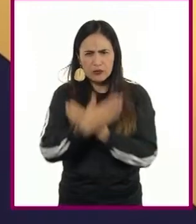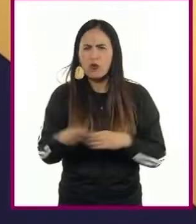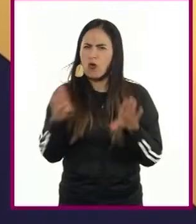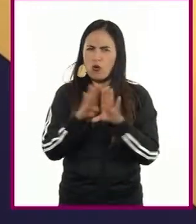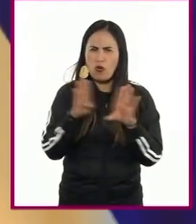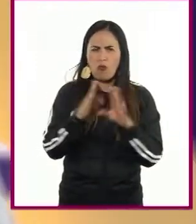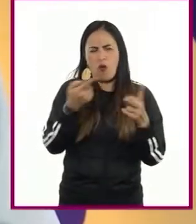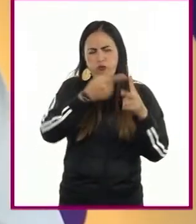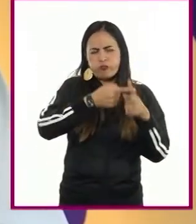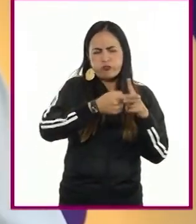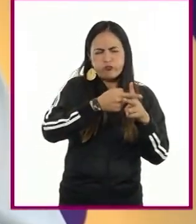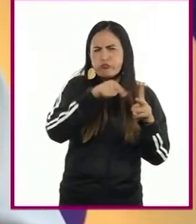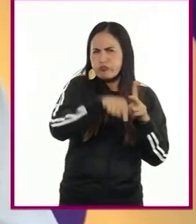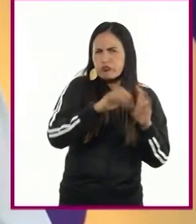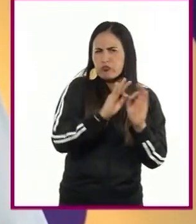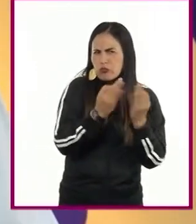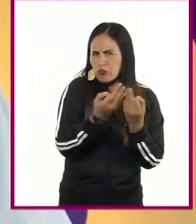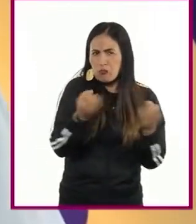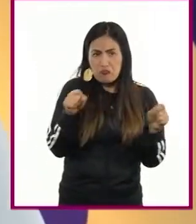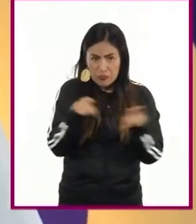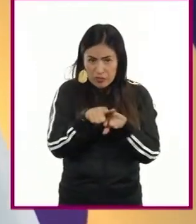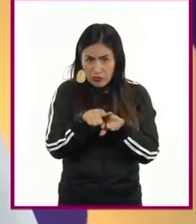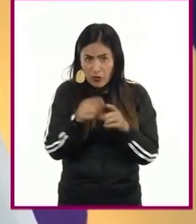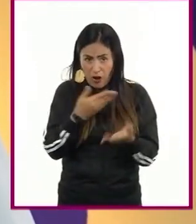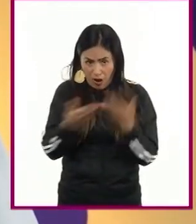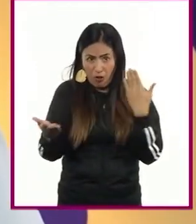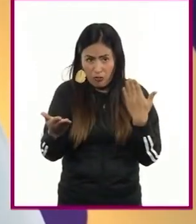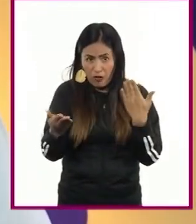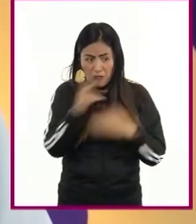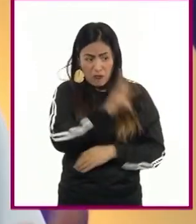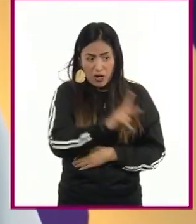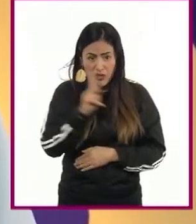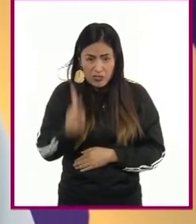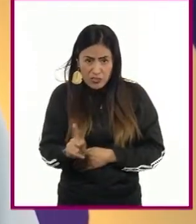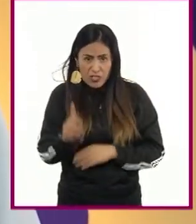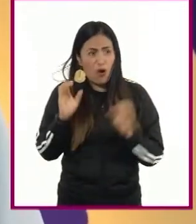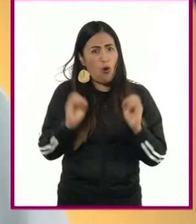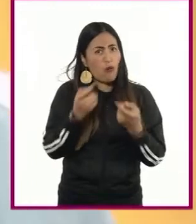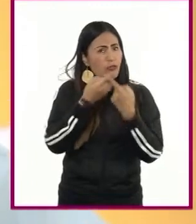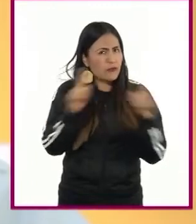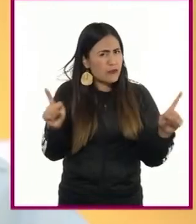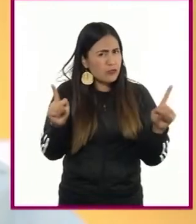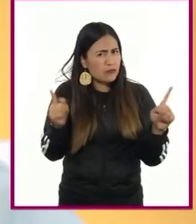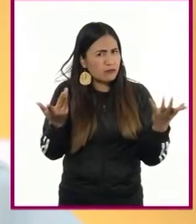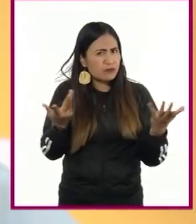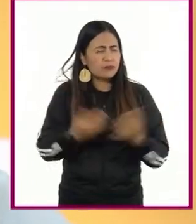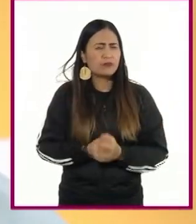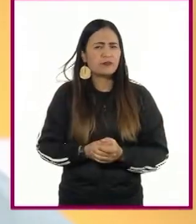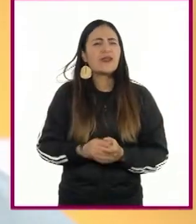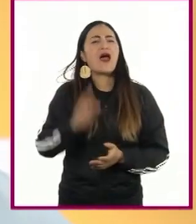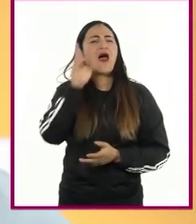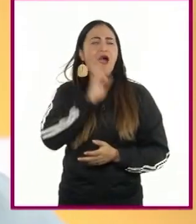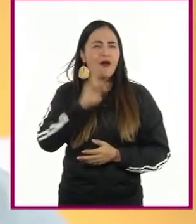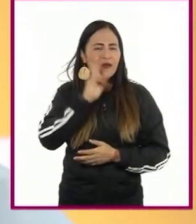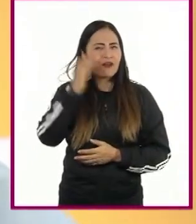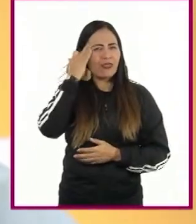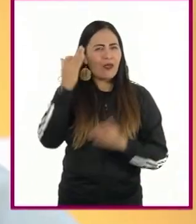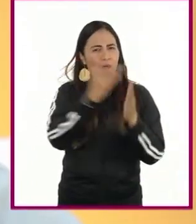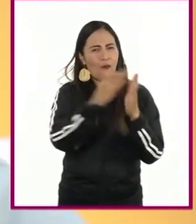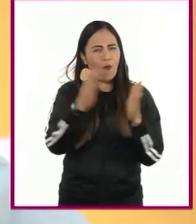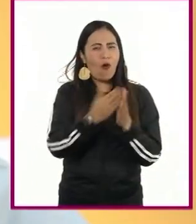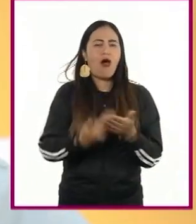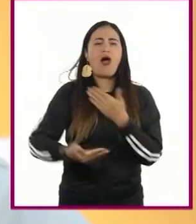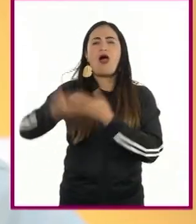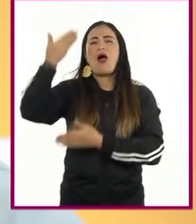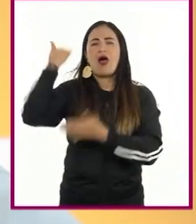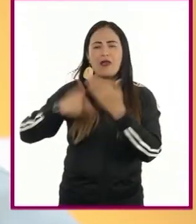aquellos tiempos? ¿Eran exactamente igual a las que conocemos? ¿O en qué eran distintas? Conozcamos esa época teniendo como